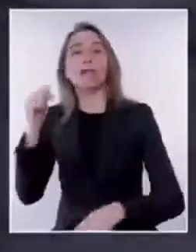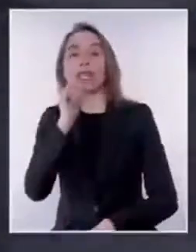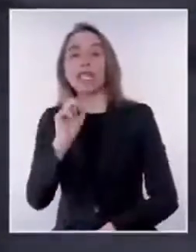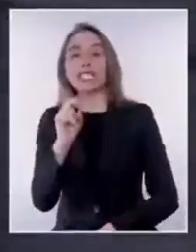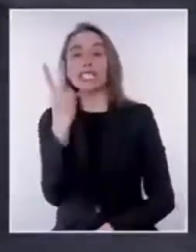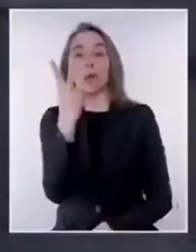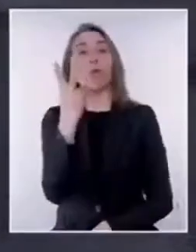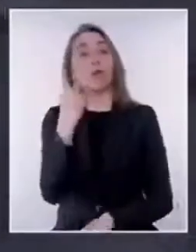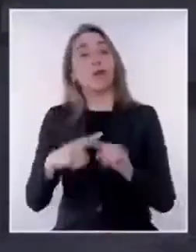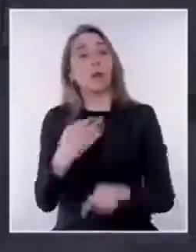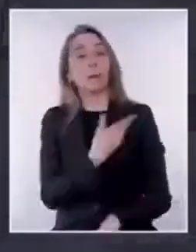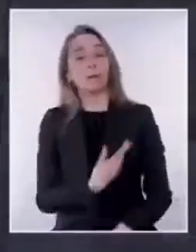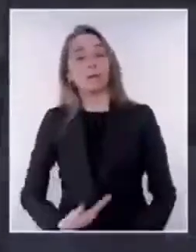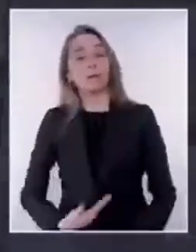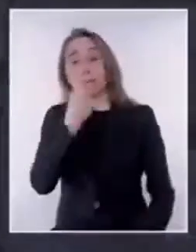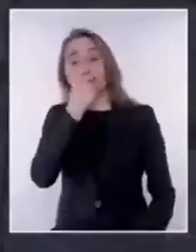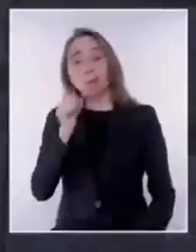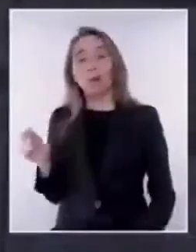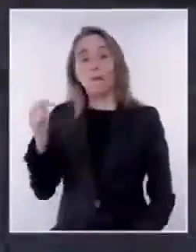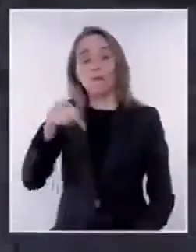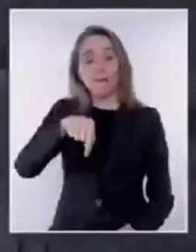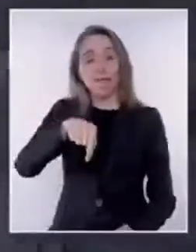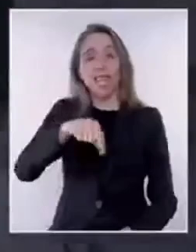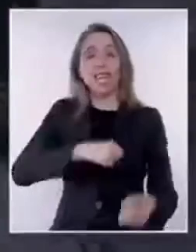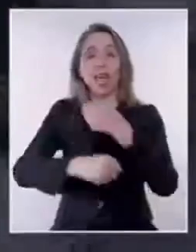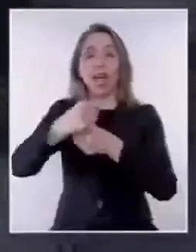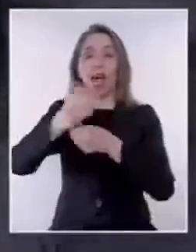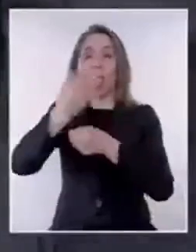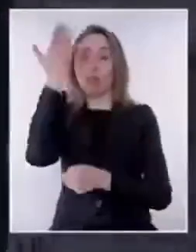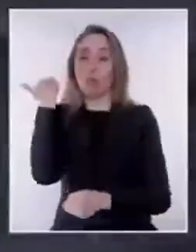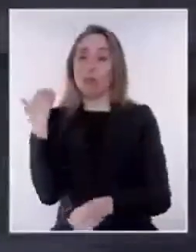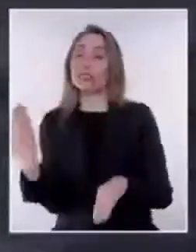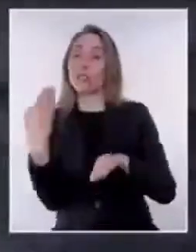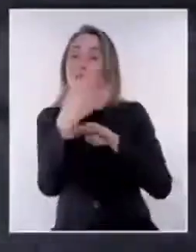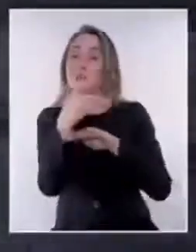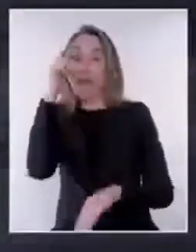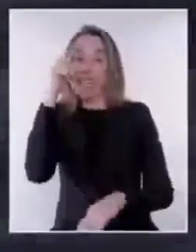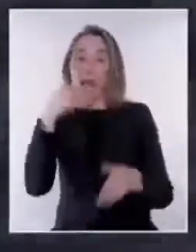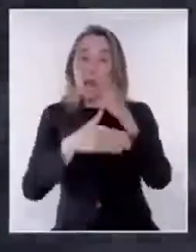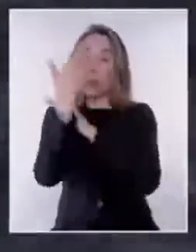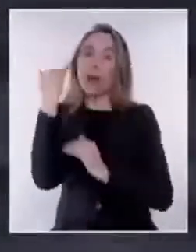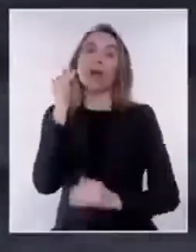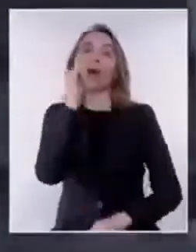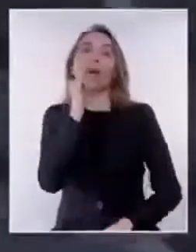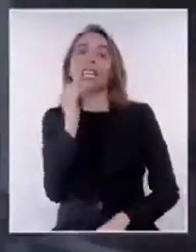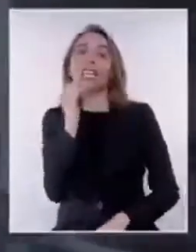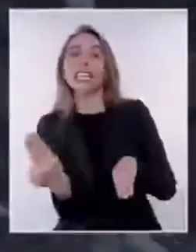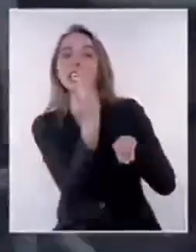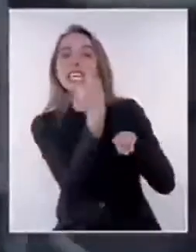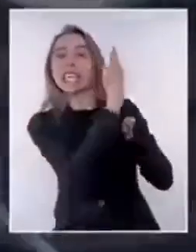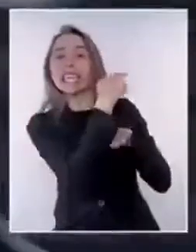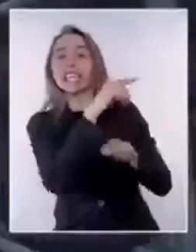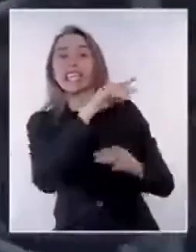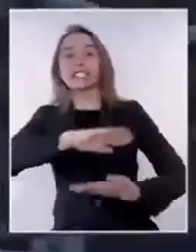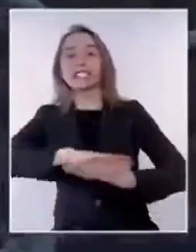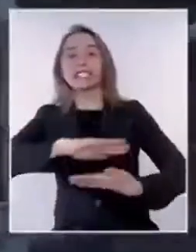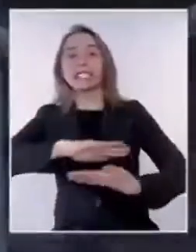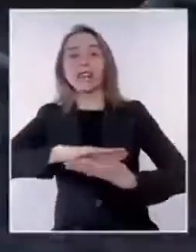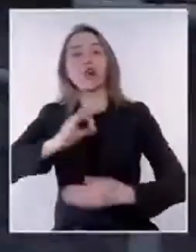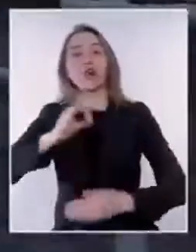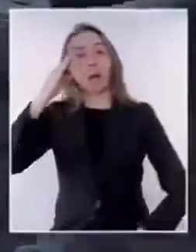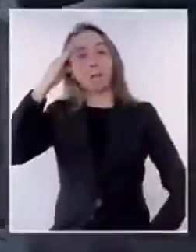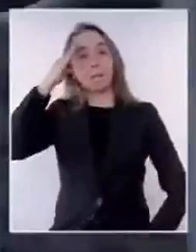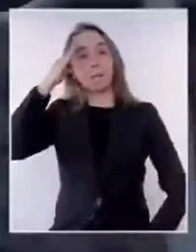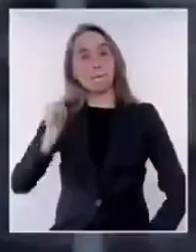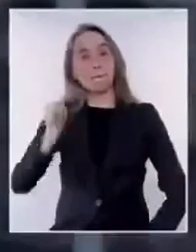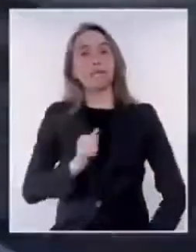el presidente Gabriel Boric está en este lugar. El año pasado, recordábamos, estuvo en Iquique también encabezando esta ceremonia de carácter militar en la